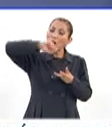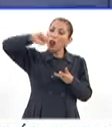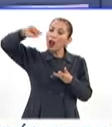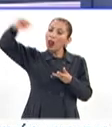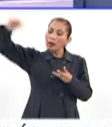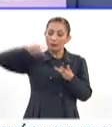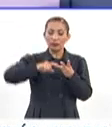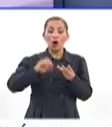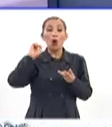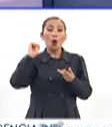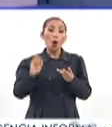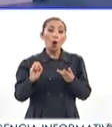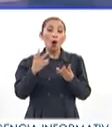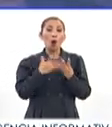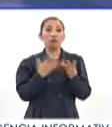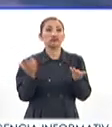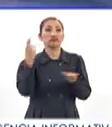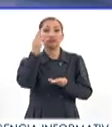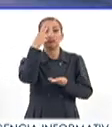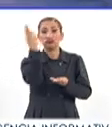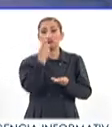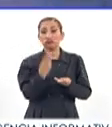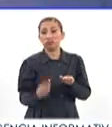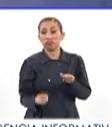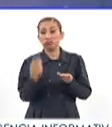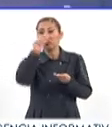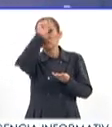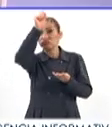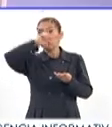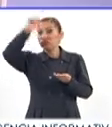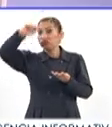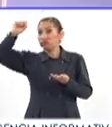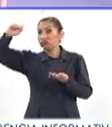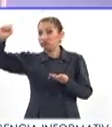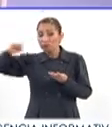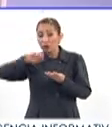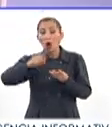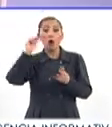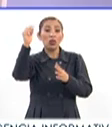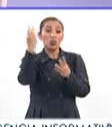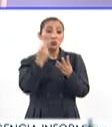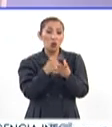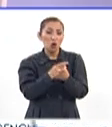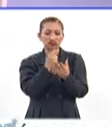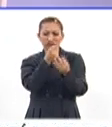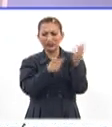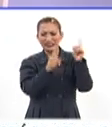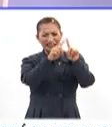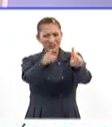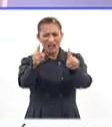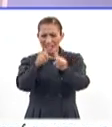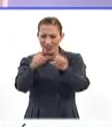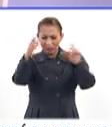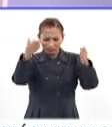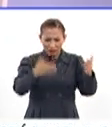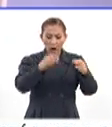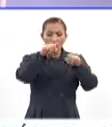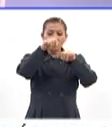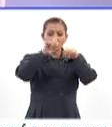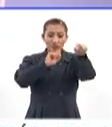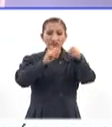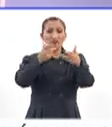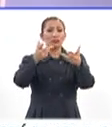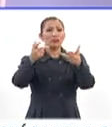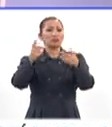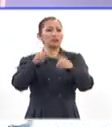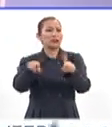o hicieron alguna protesta de manera escrita, o un dibujo, en fin, o se rompió la boleta,